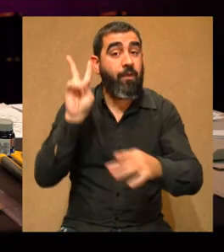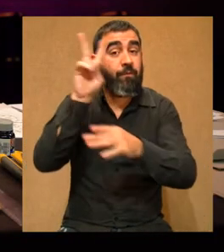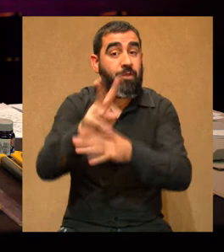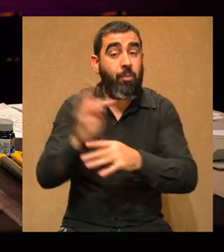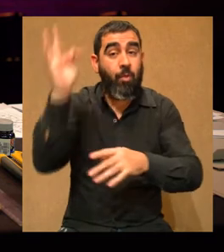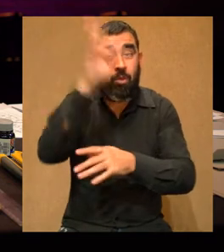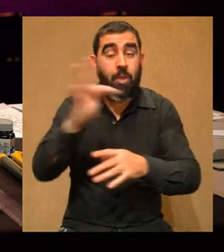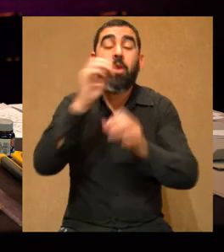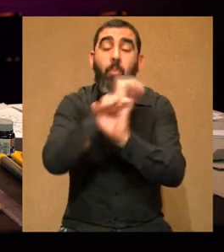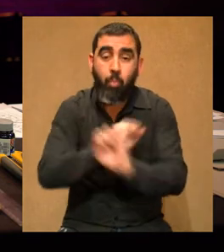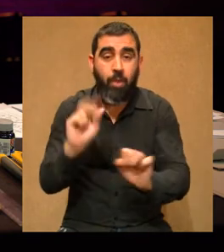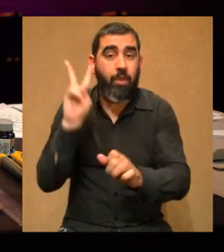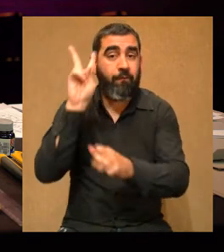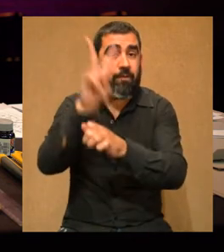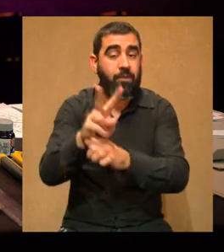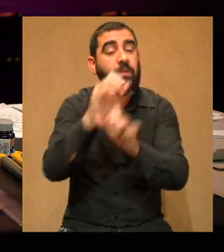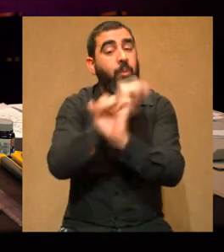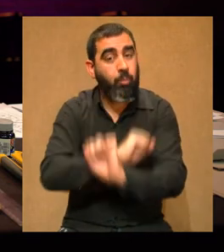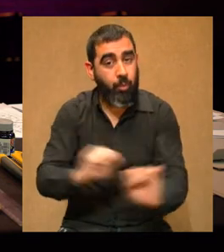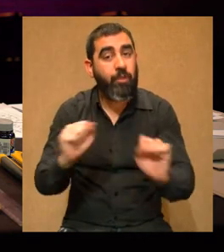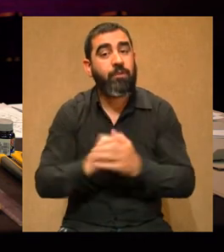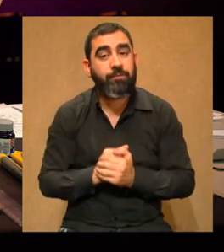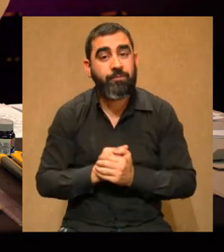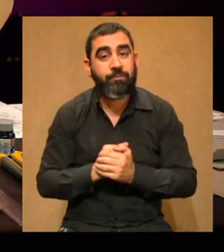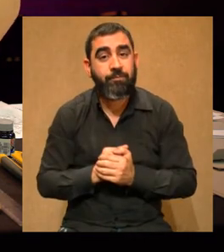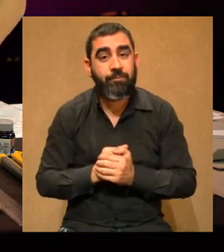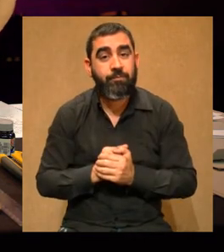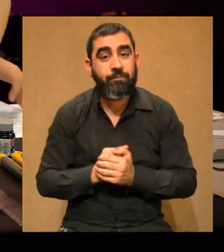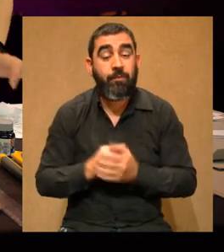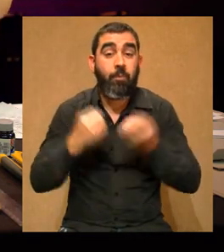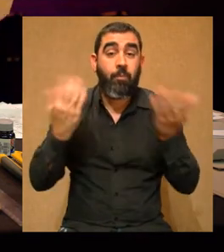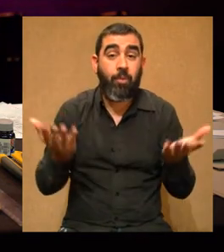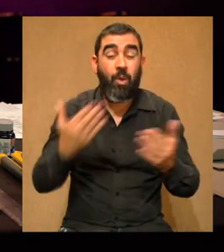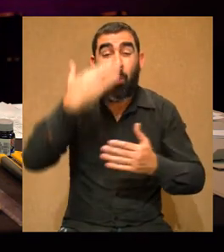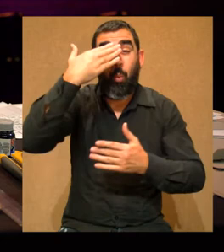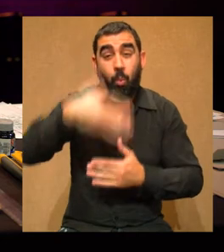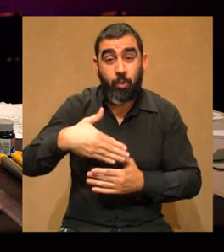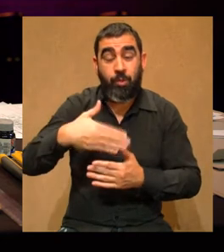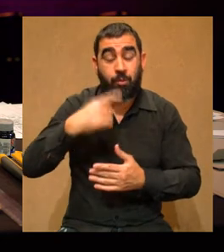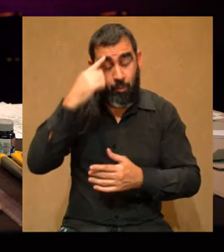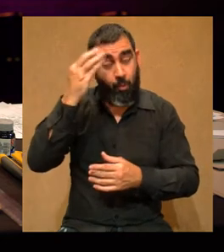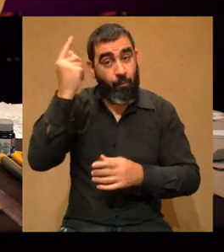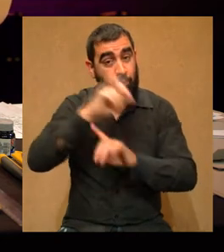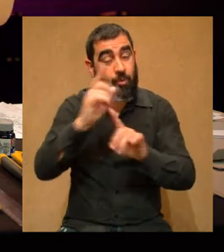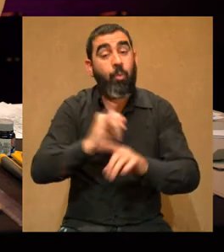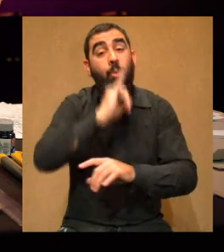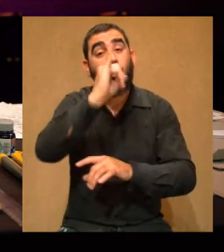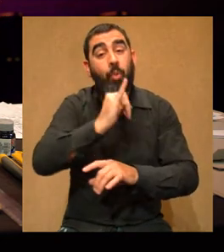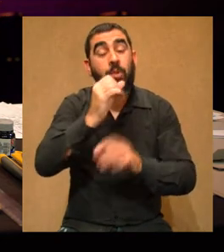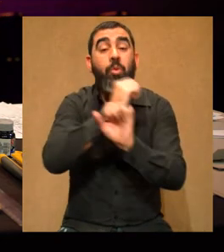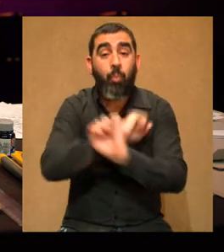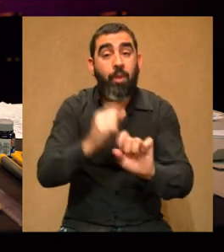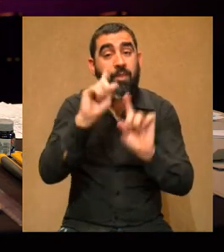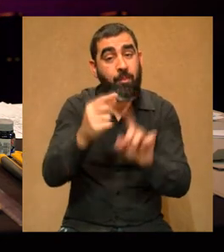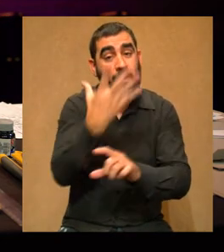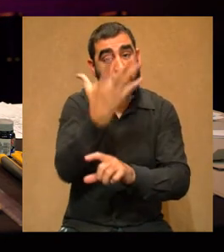talleres del auditorio se pueden visitar está increíble bueno y bueno por último no me quería olvidar de contarles que también